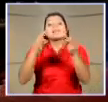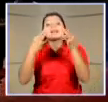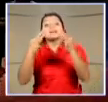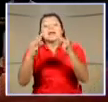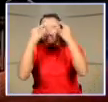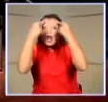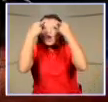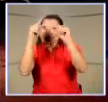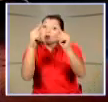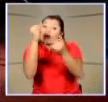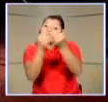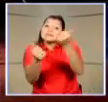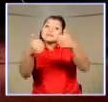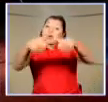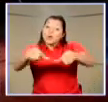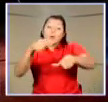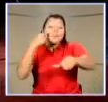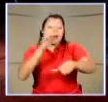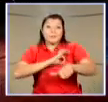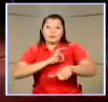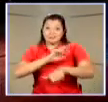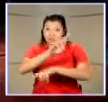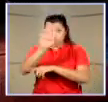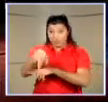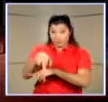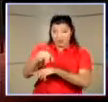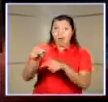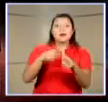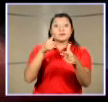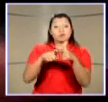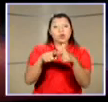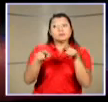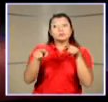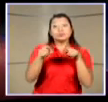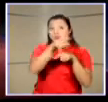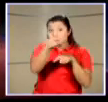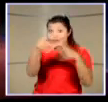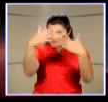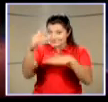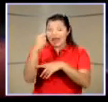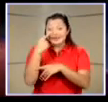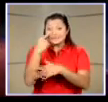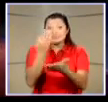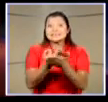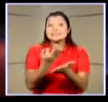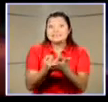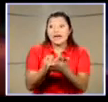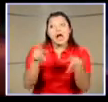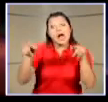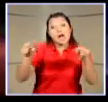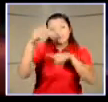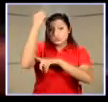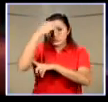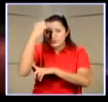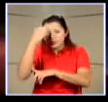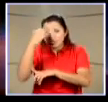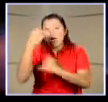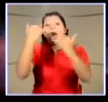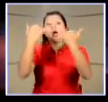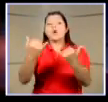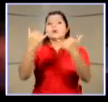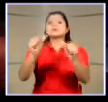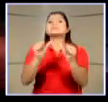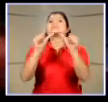al final un consenso por el bienestar del país. Así que ustedes ya también han sido testigos de cuáles son estas posiciones.